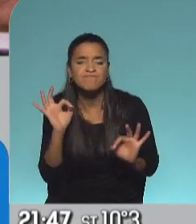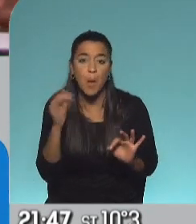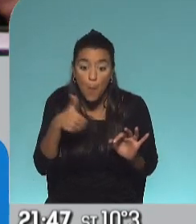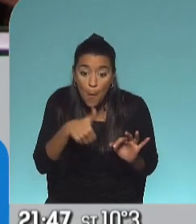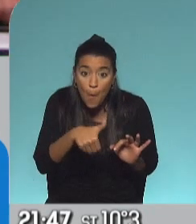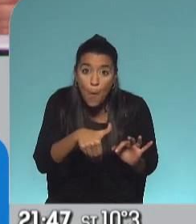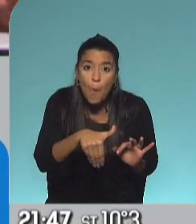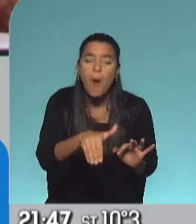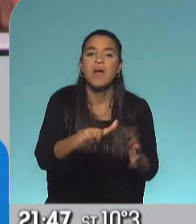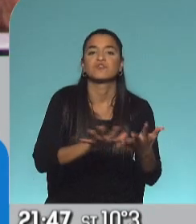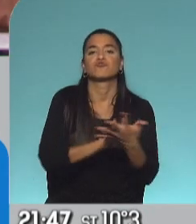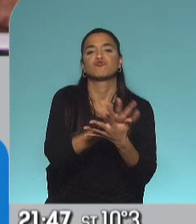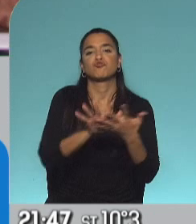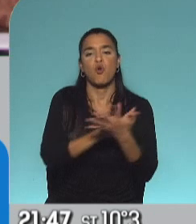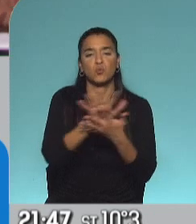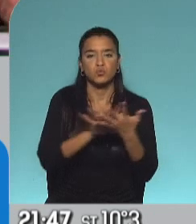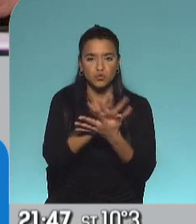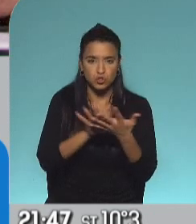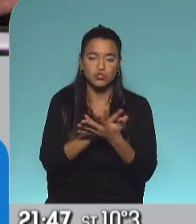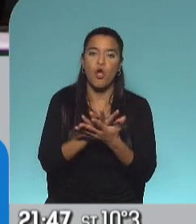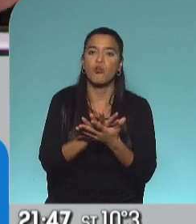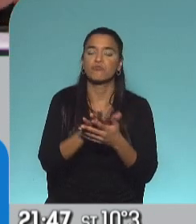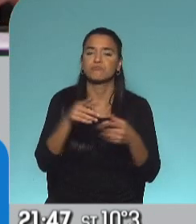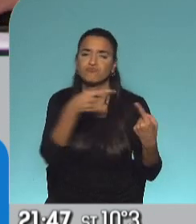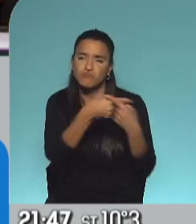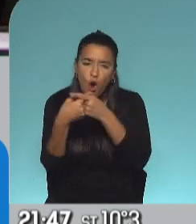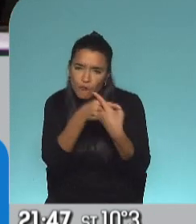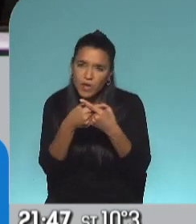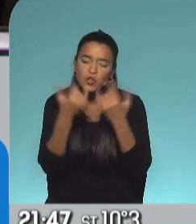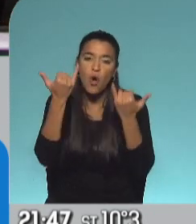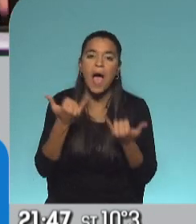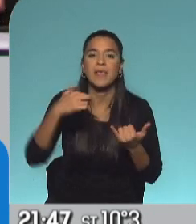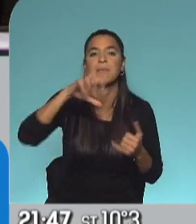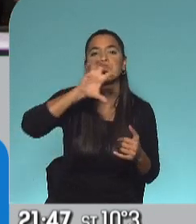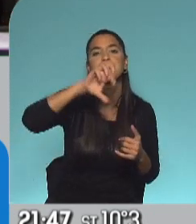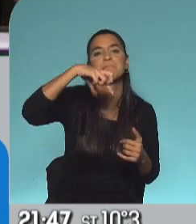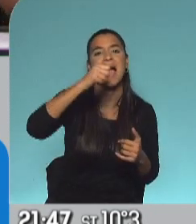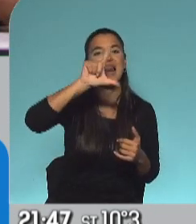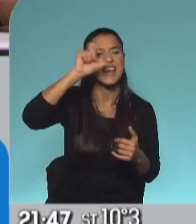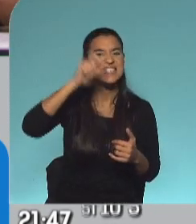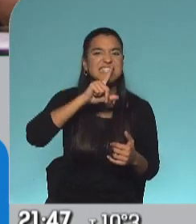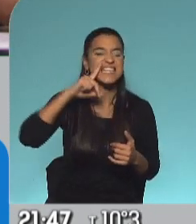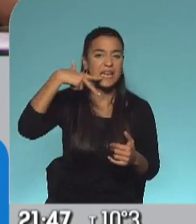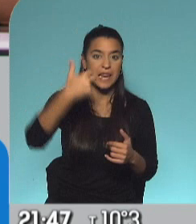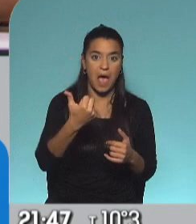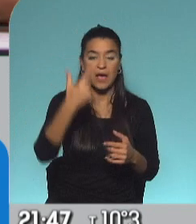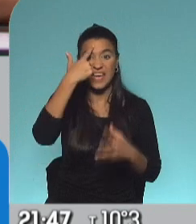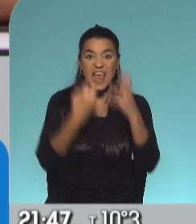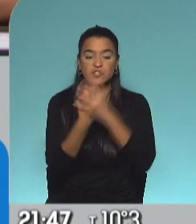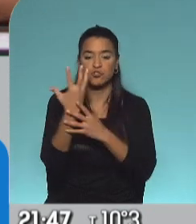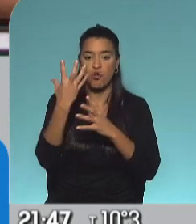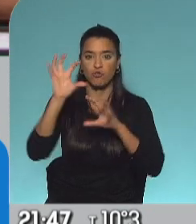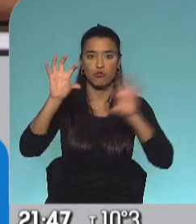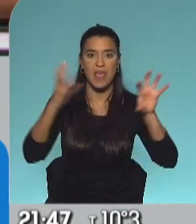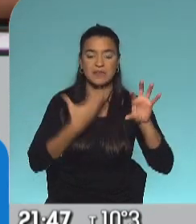camino hacia una solución del conflicto palestino, en esta solución de la creación de dos estados, ¿no? Algo que